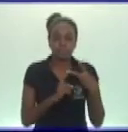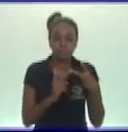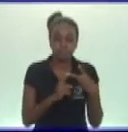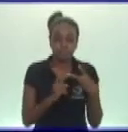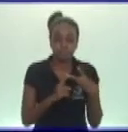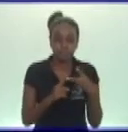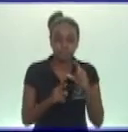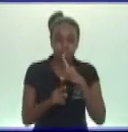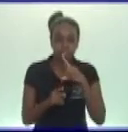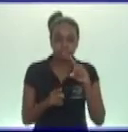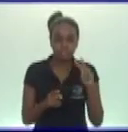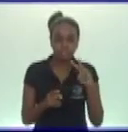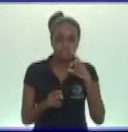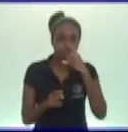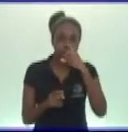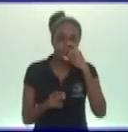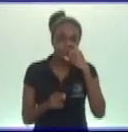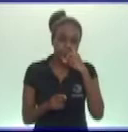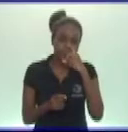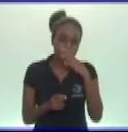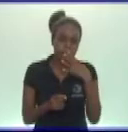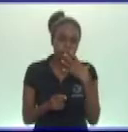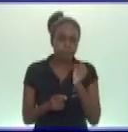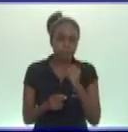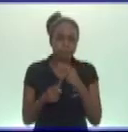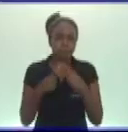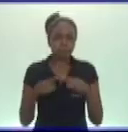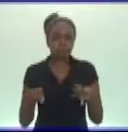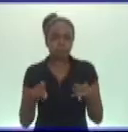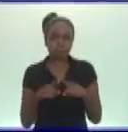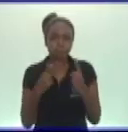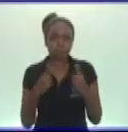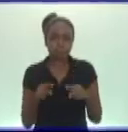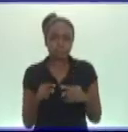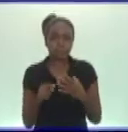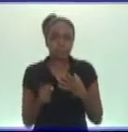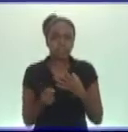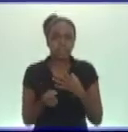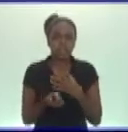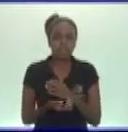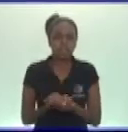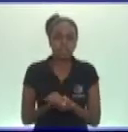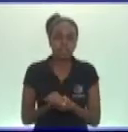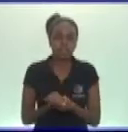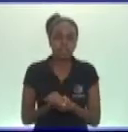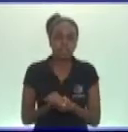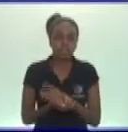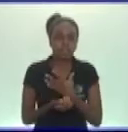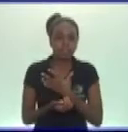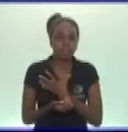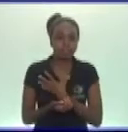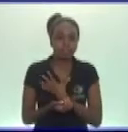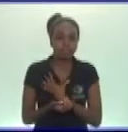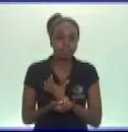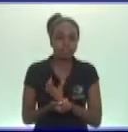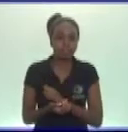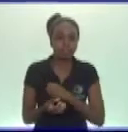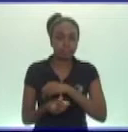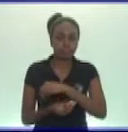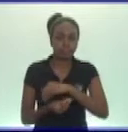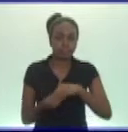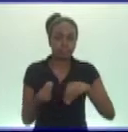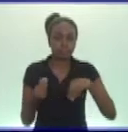de 17 años que gusta de la música, que tiene es decir, sufre un vuelco, una